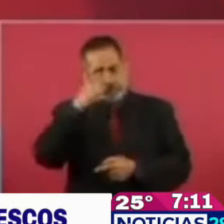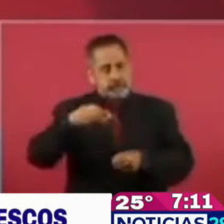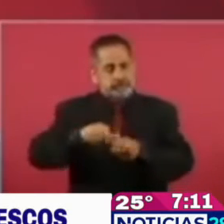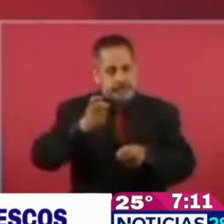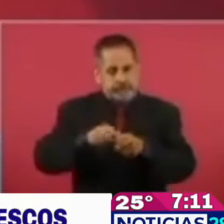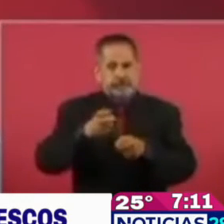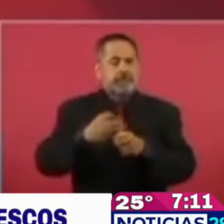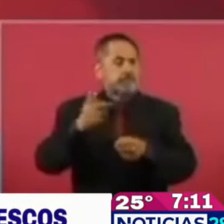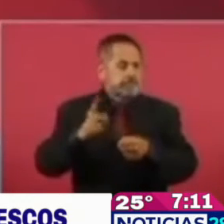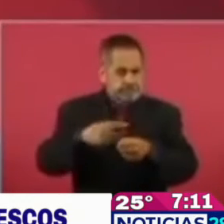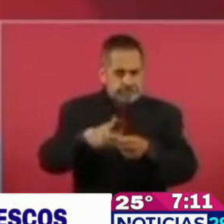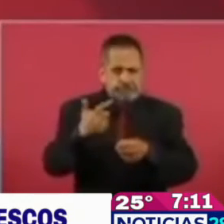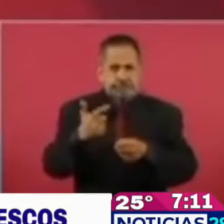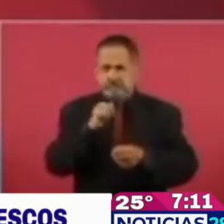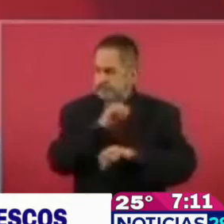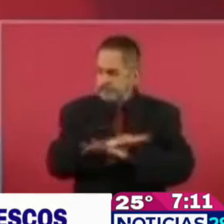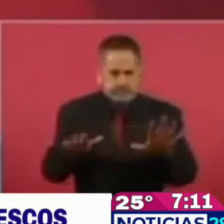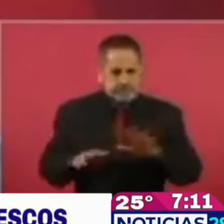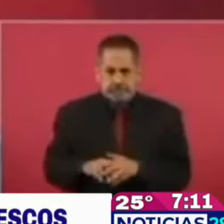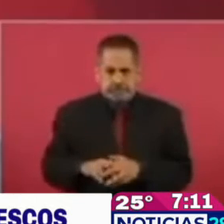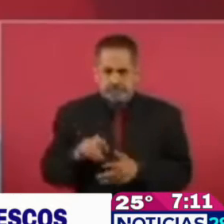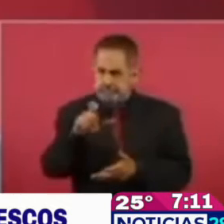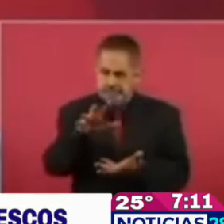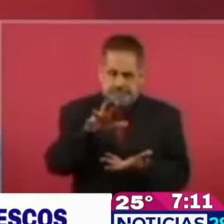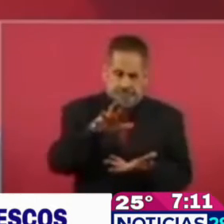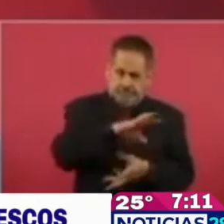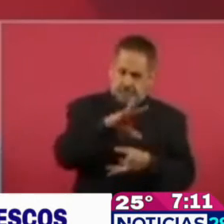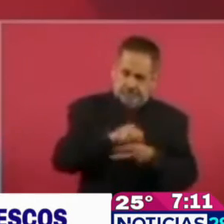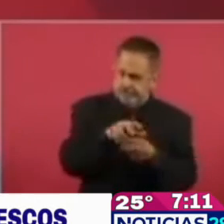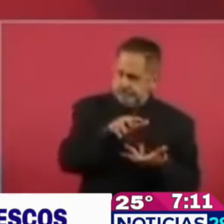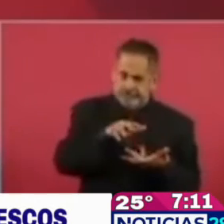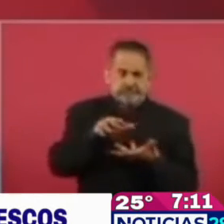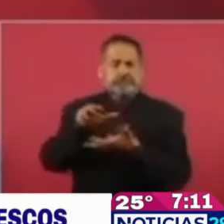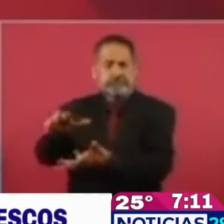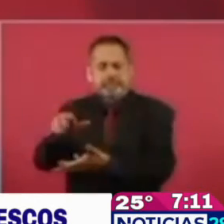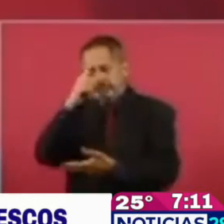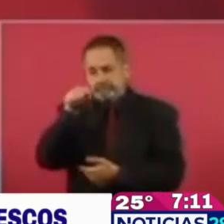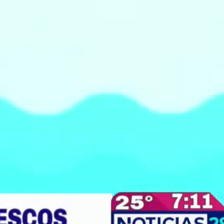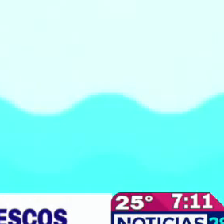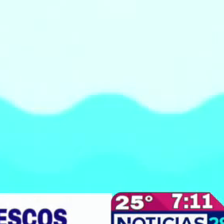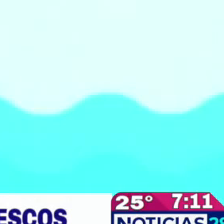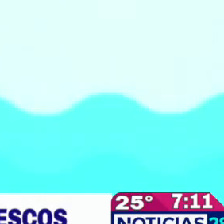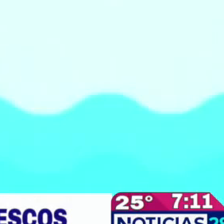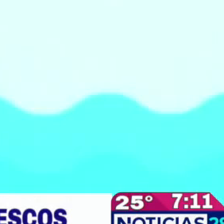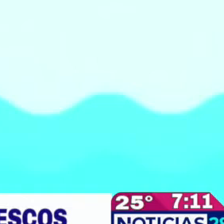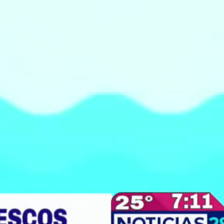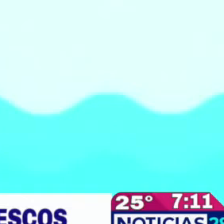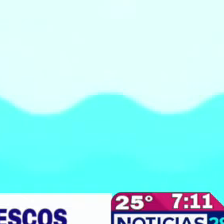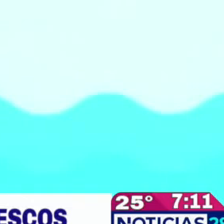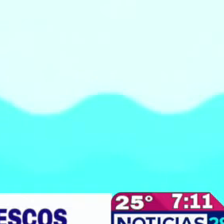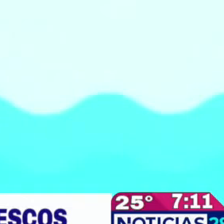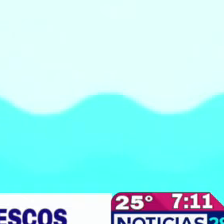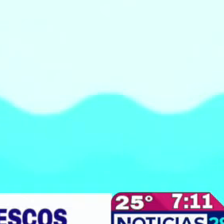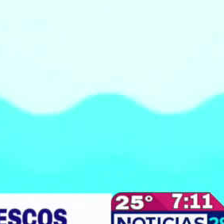cerveza, para refrescos, y que se destine todo el agua para uso doméstico. Por su parte,